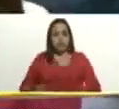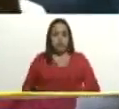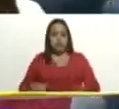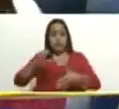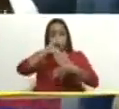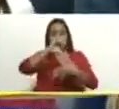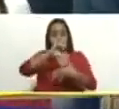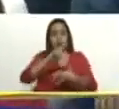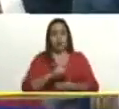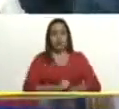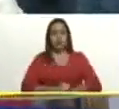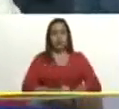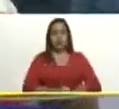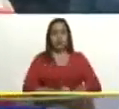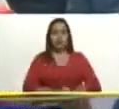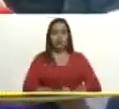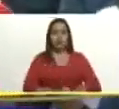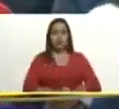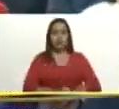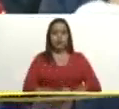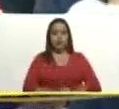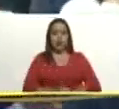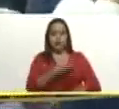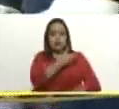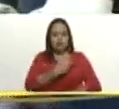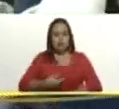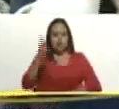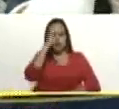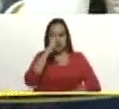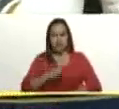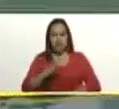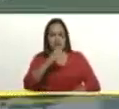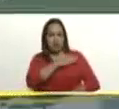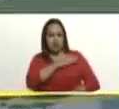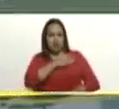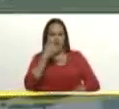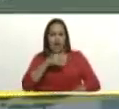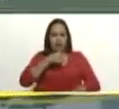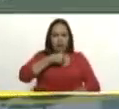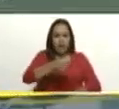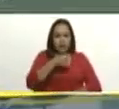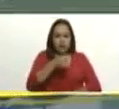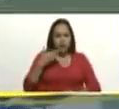suramericanos. Y Lula dio una rueda de prensa, yo la vi por Telesur,